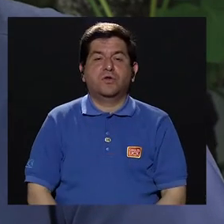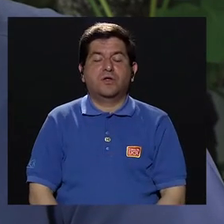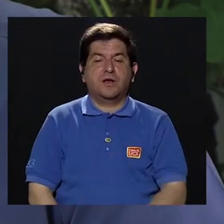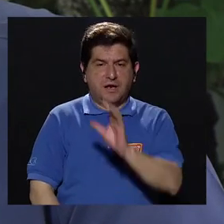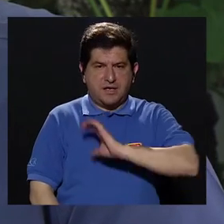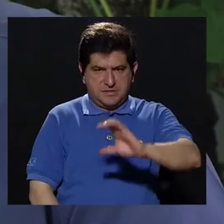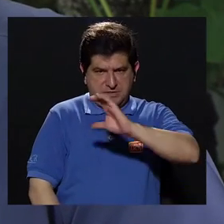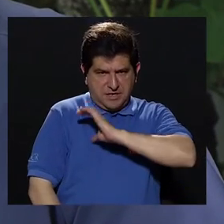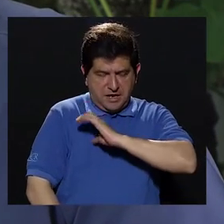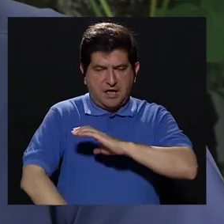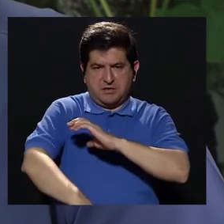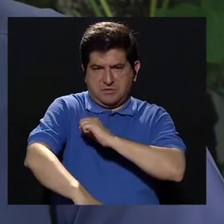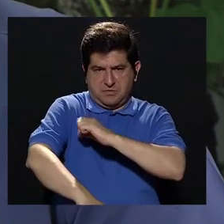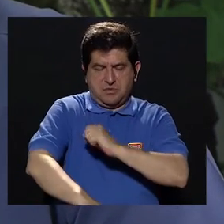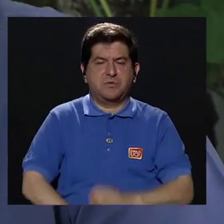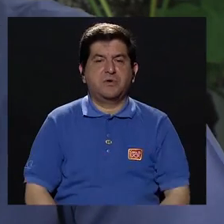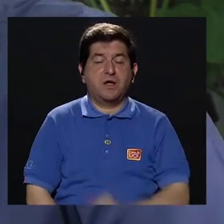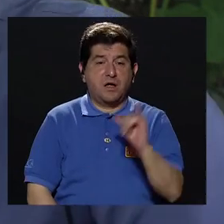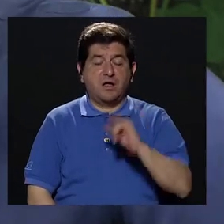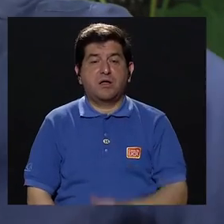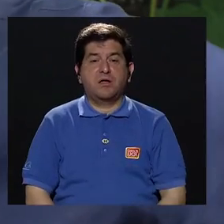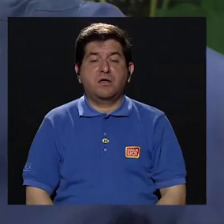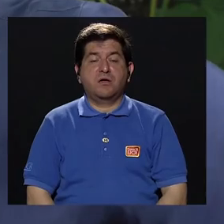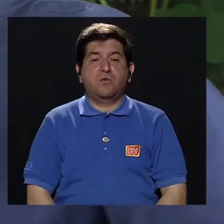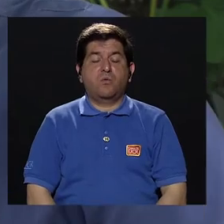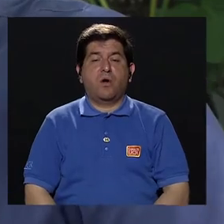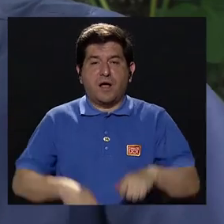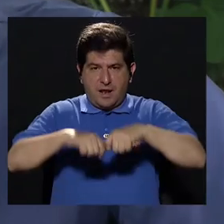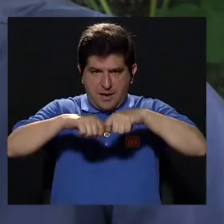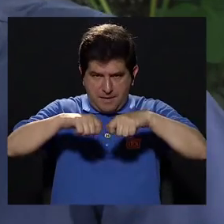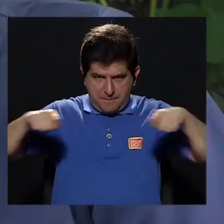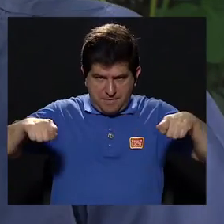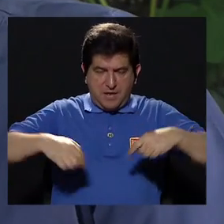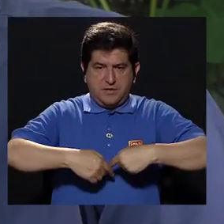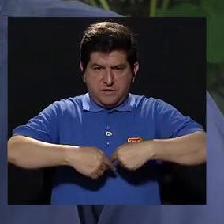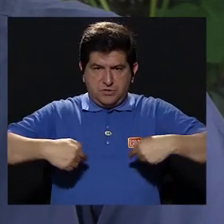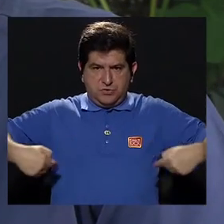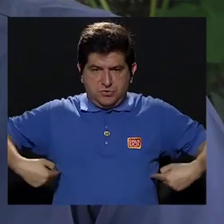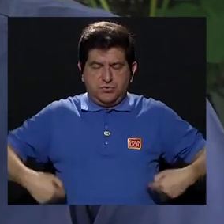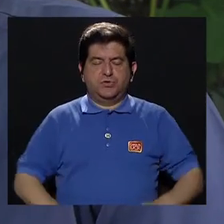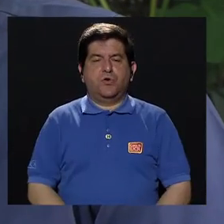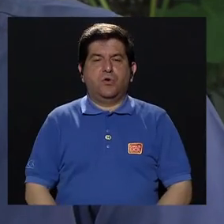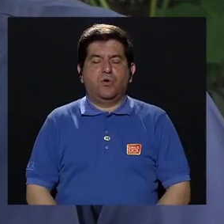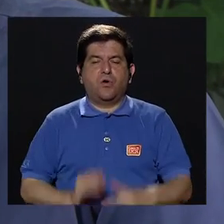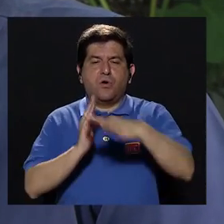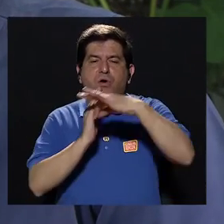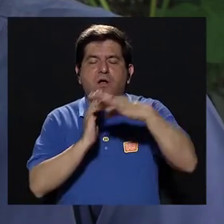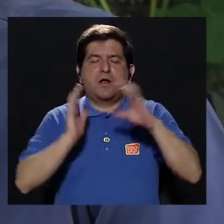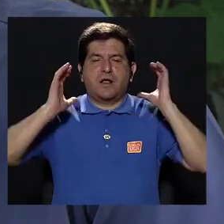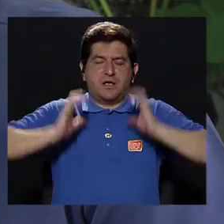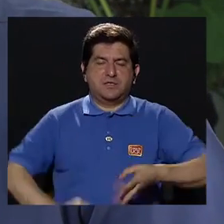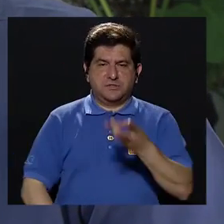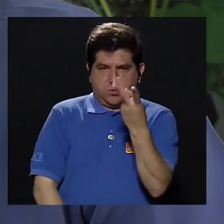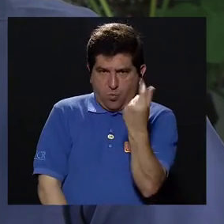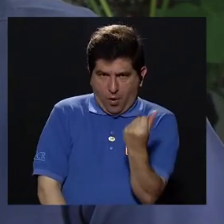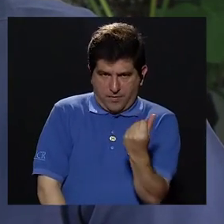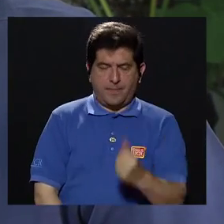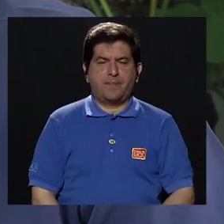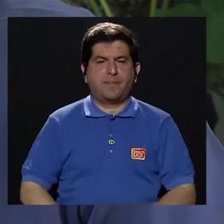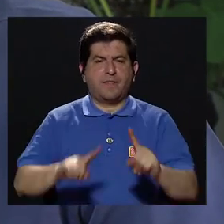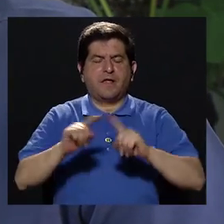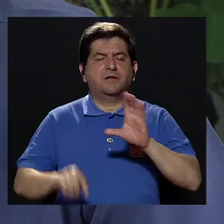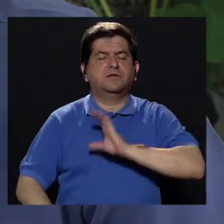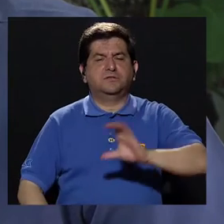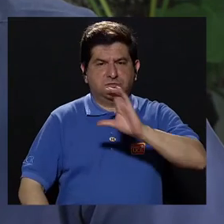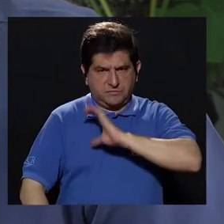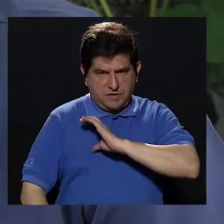su presión arterial, de su tamaño de la circunferencia abdominal, del porcentaje de grasa que tiene en su cuerpo,